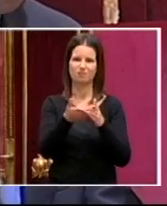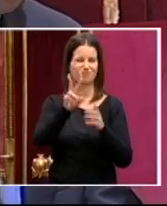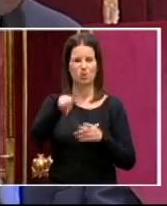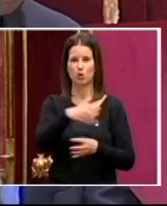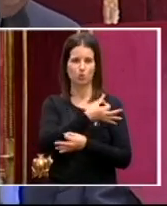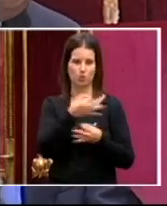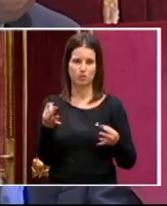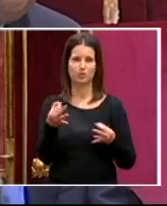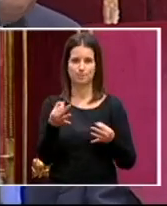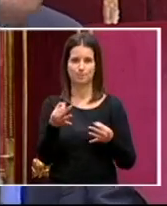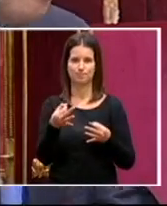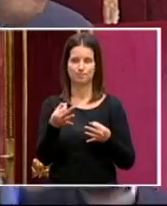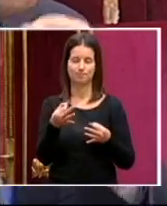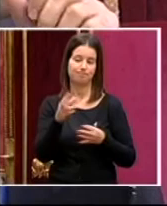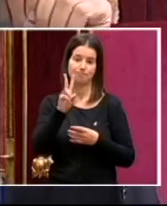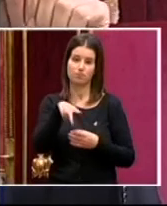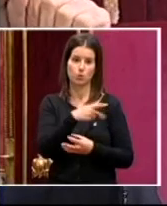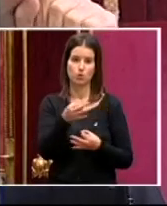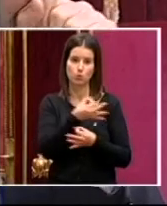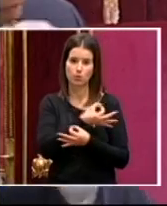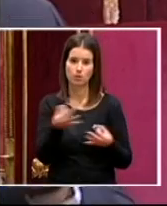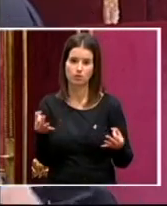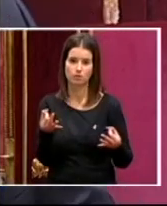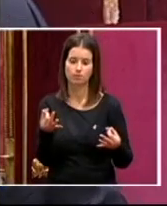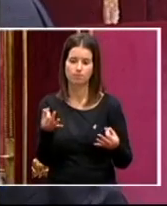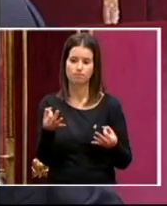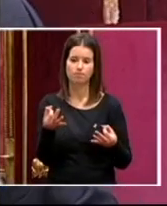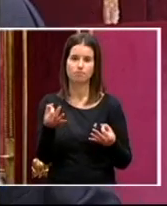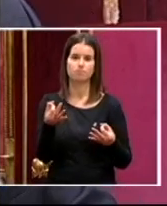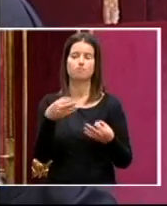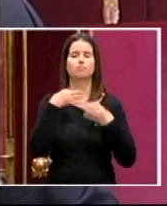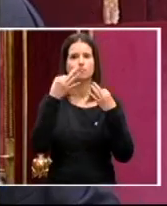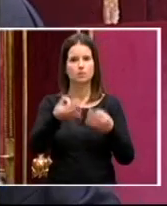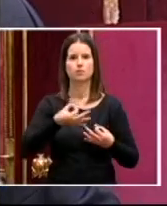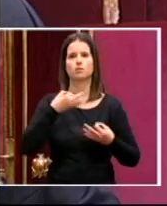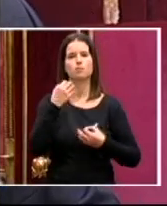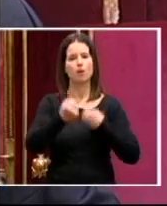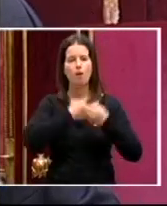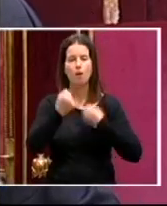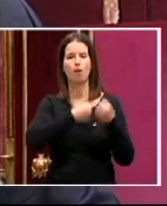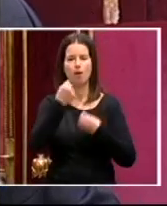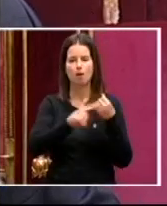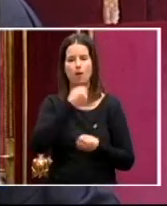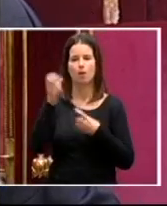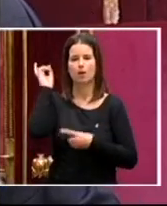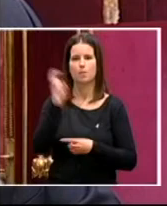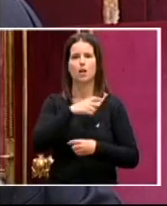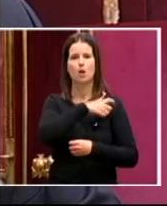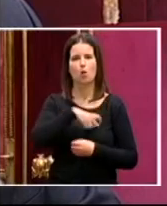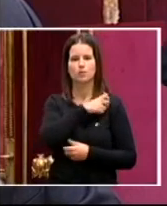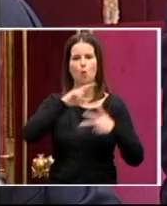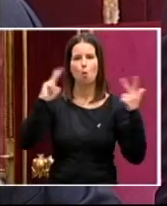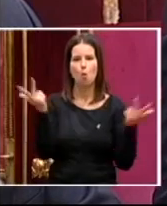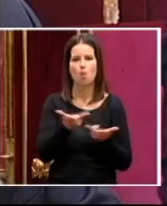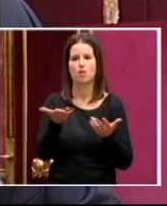llevar. No son las formas. Y es que venimos siempre, corre que te pillo, llegamos a comisión, expediente de urgencia,